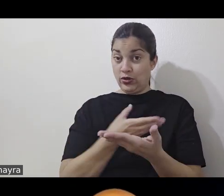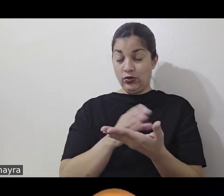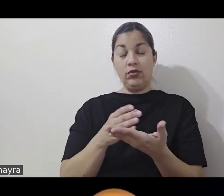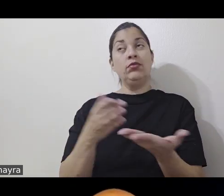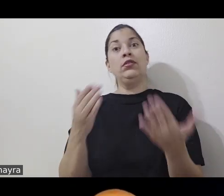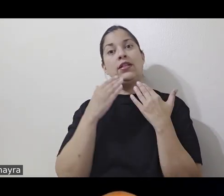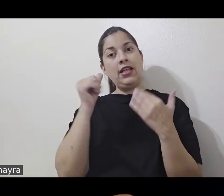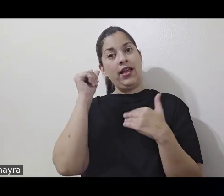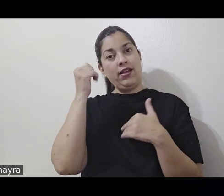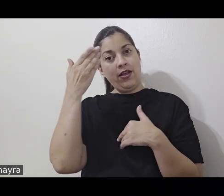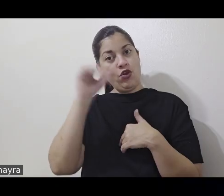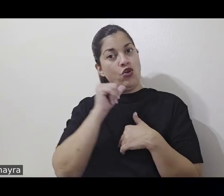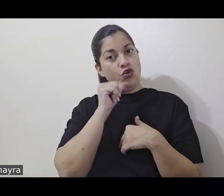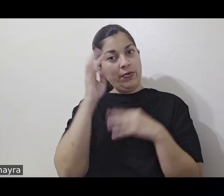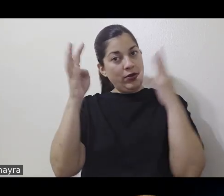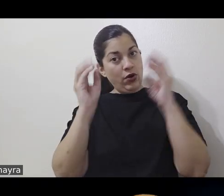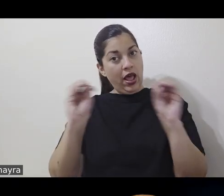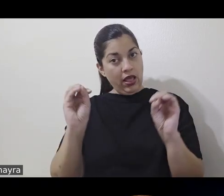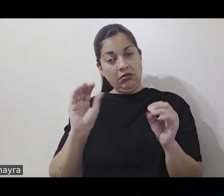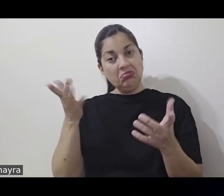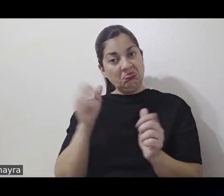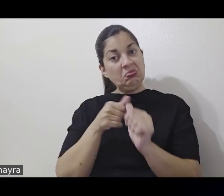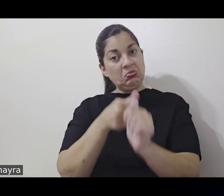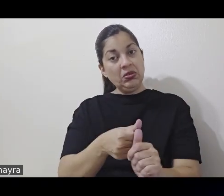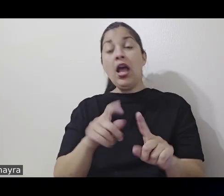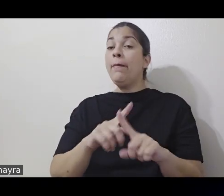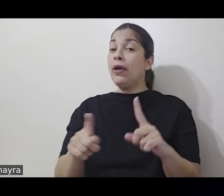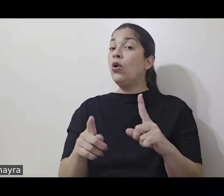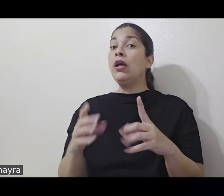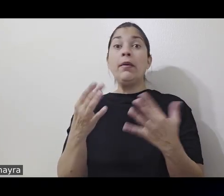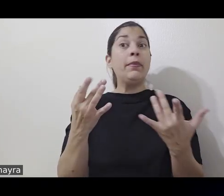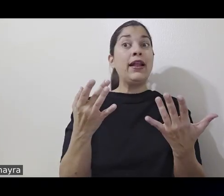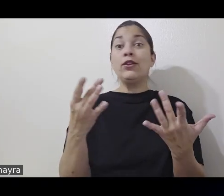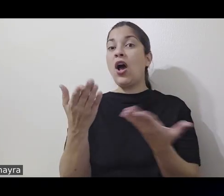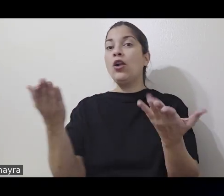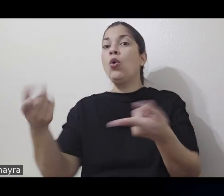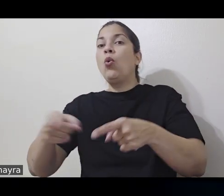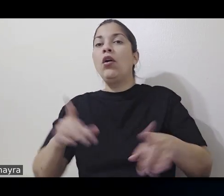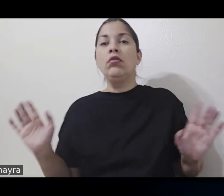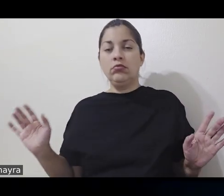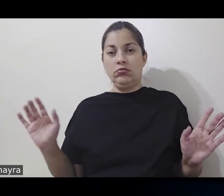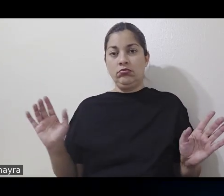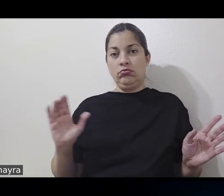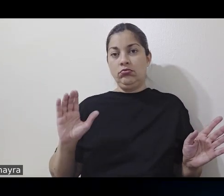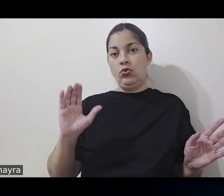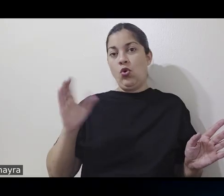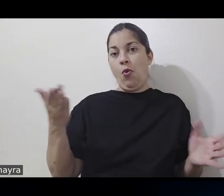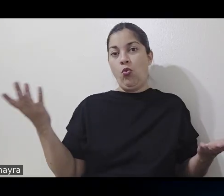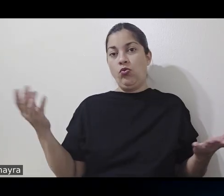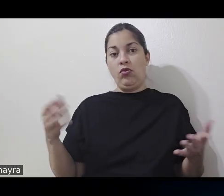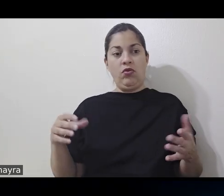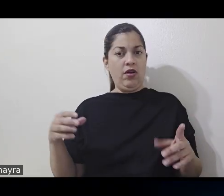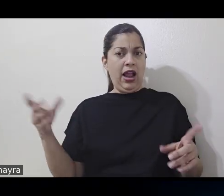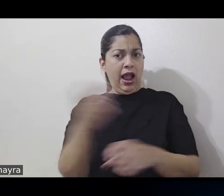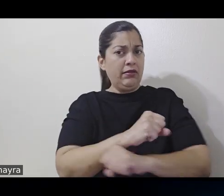algo, nada ese. Pues se fue bastante fiel, pero estaban buscando que pasara algo. Parece que dijeron que iba a haber como un atentado y